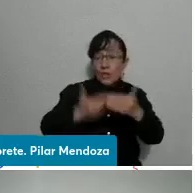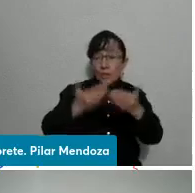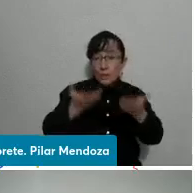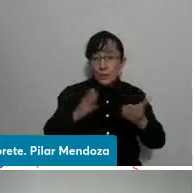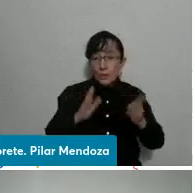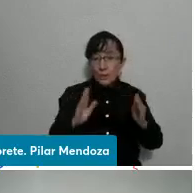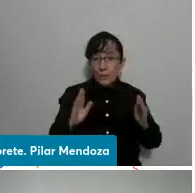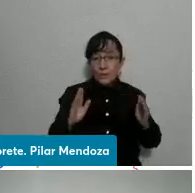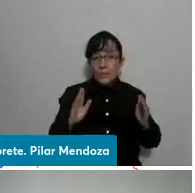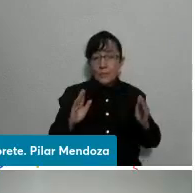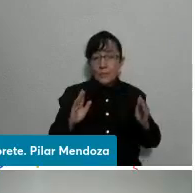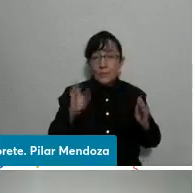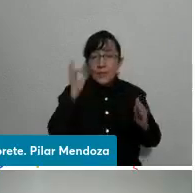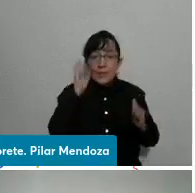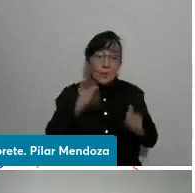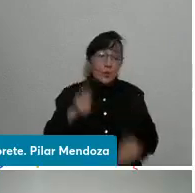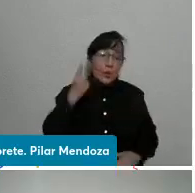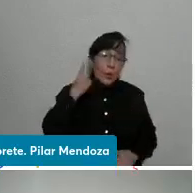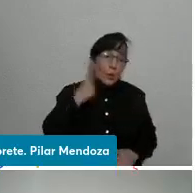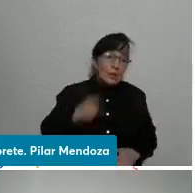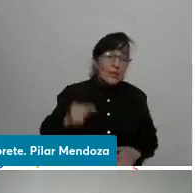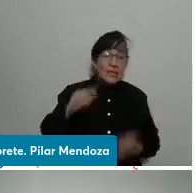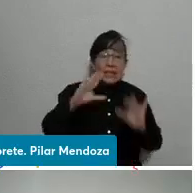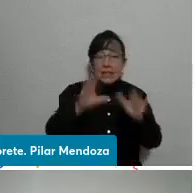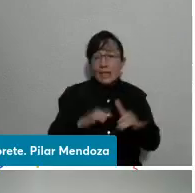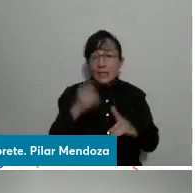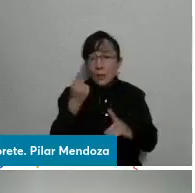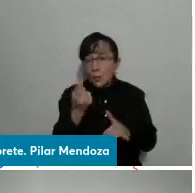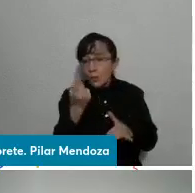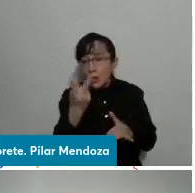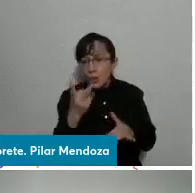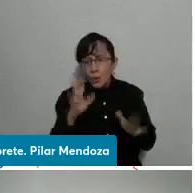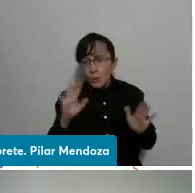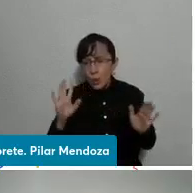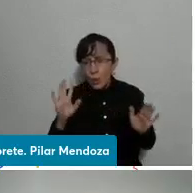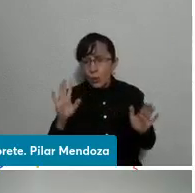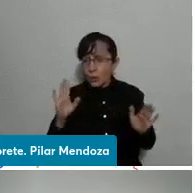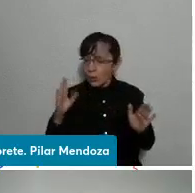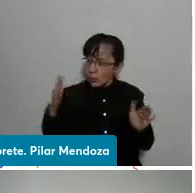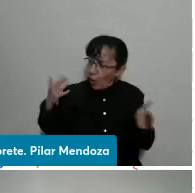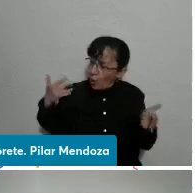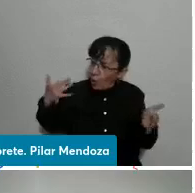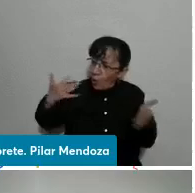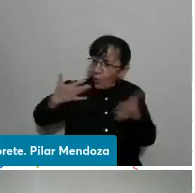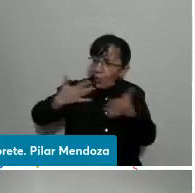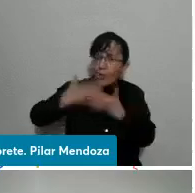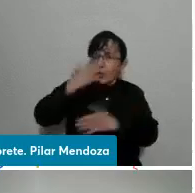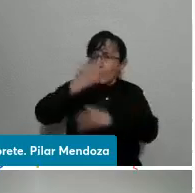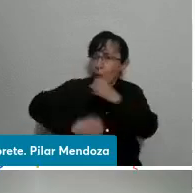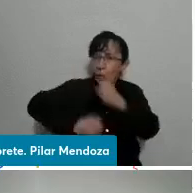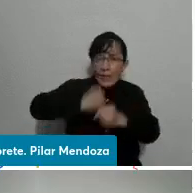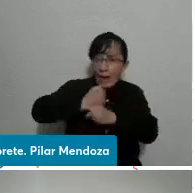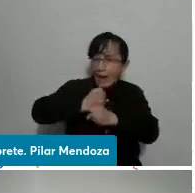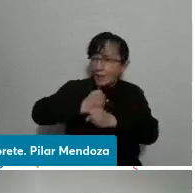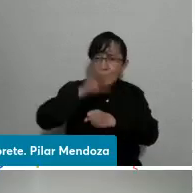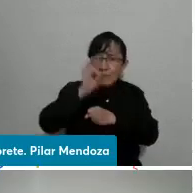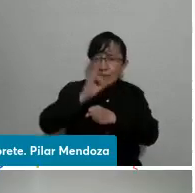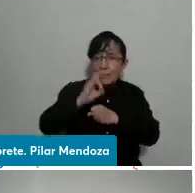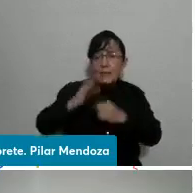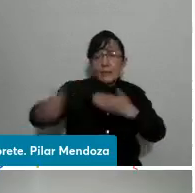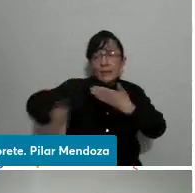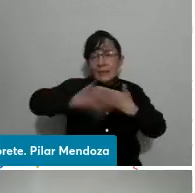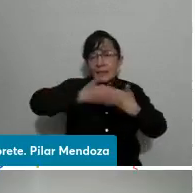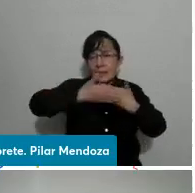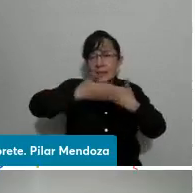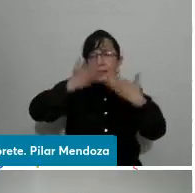siempre no es solamente de una o dos clases, sino que muchas veces ocurre durante todo el año lectivo, siempre hacemos como un cierre, tratamos de